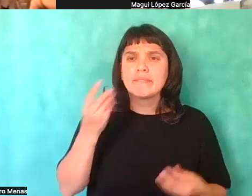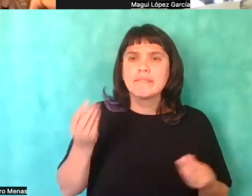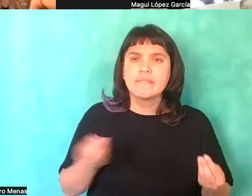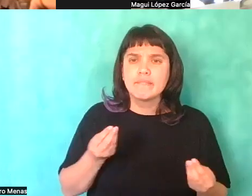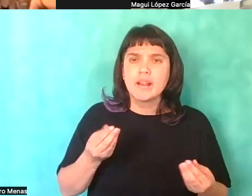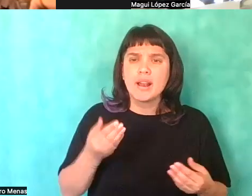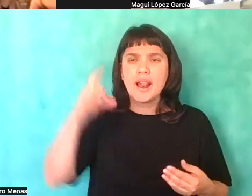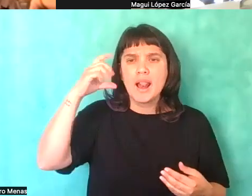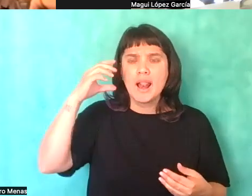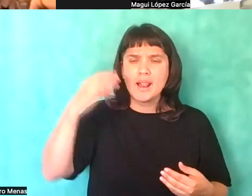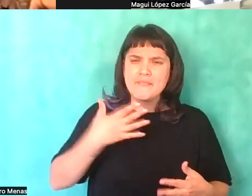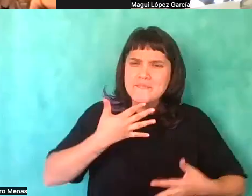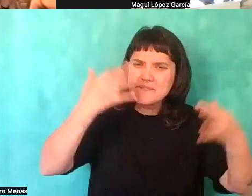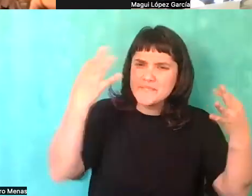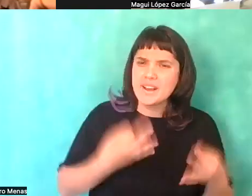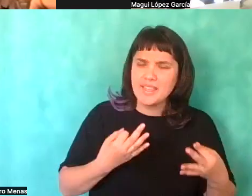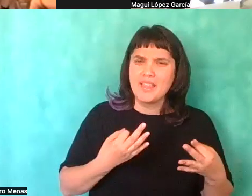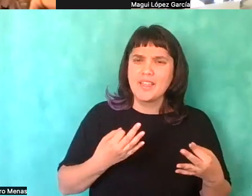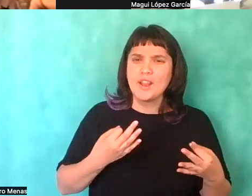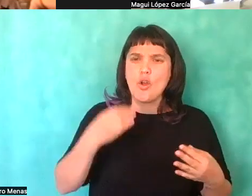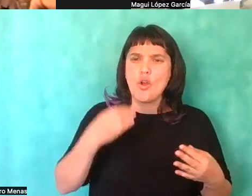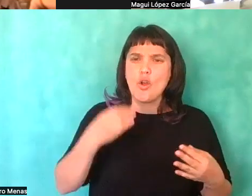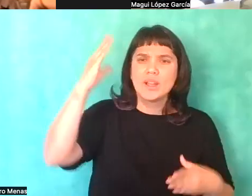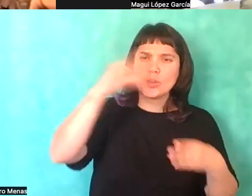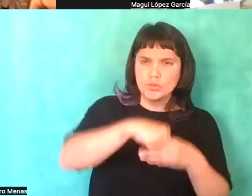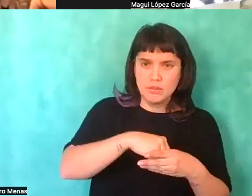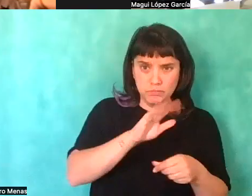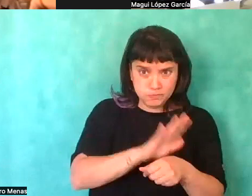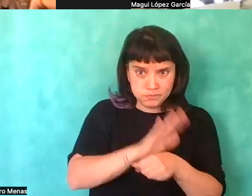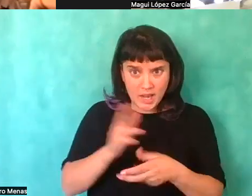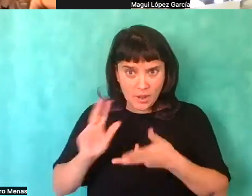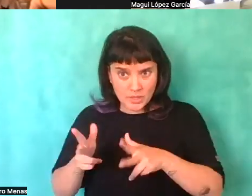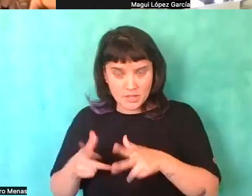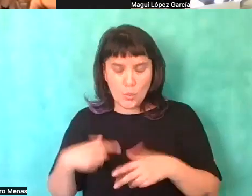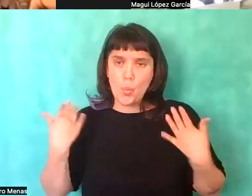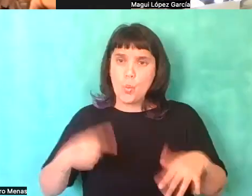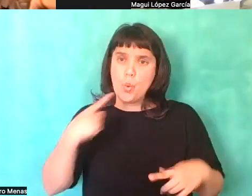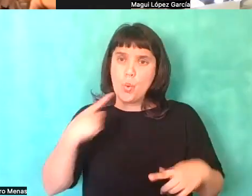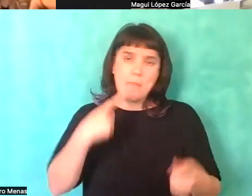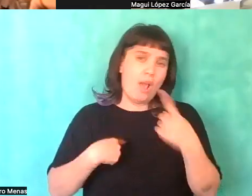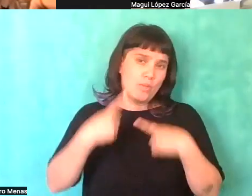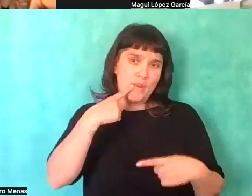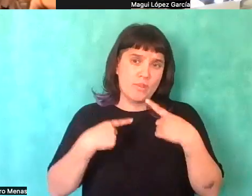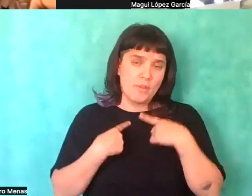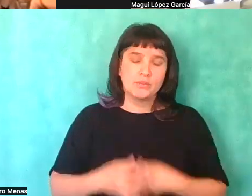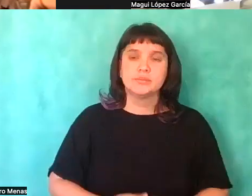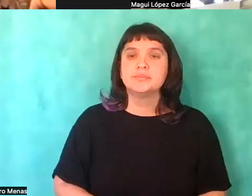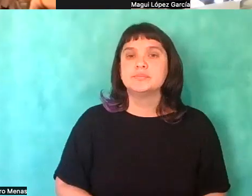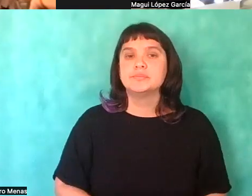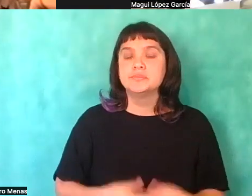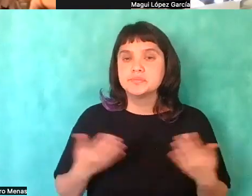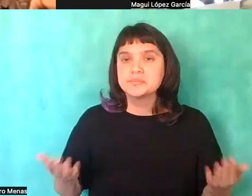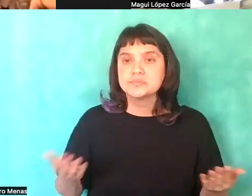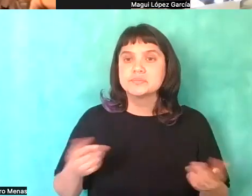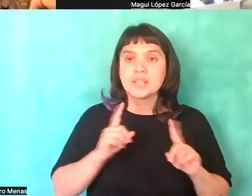inclusivo, el verdadero lenguaje inclusivo, ¿es la lengua de señas? Me han preguntado eso muchas veces. Y entonces, bueno, ahí también hay que